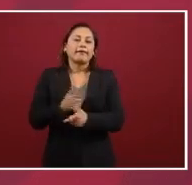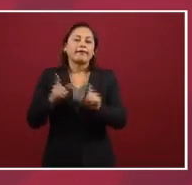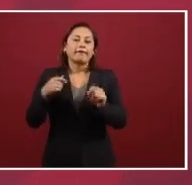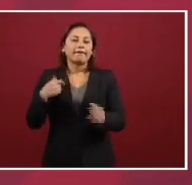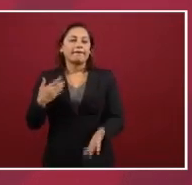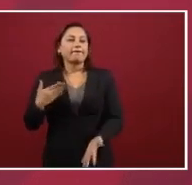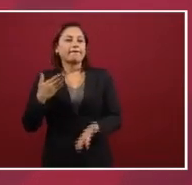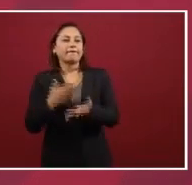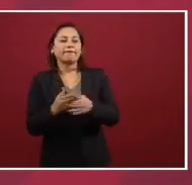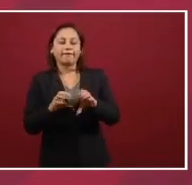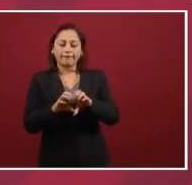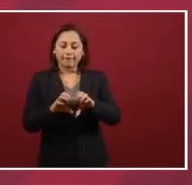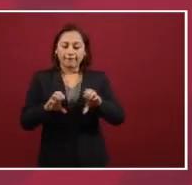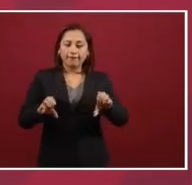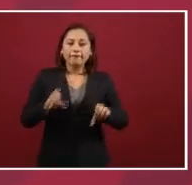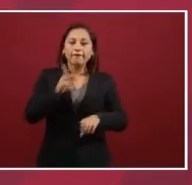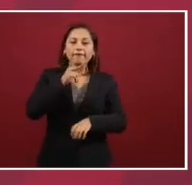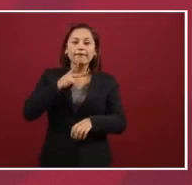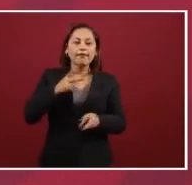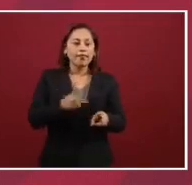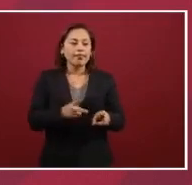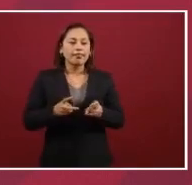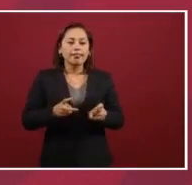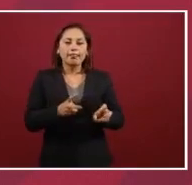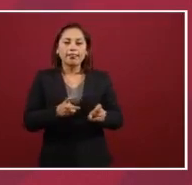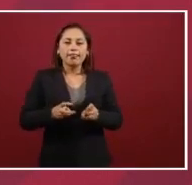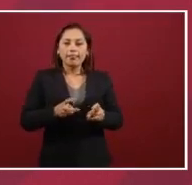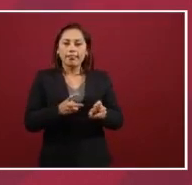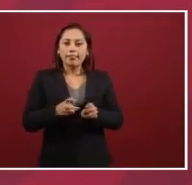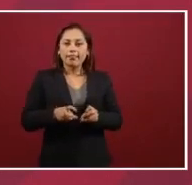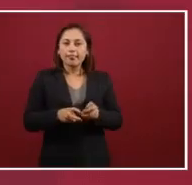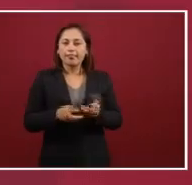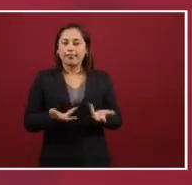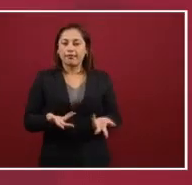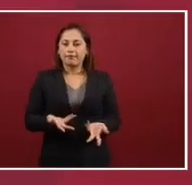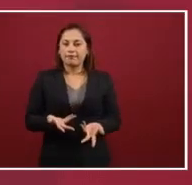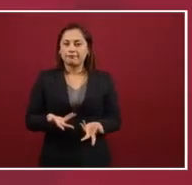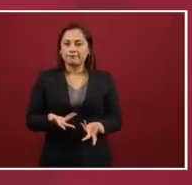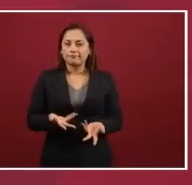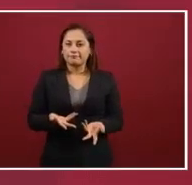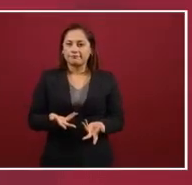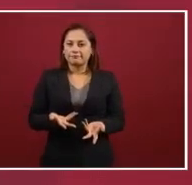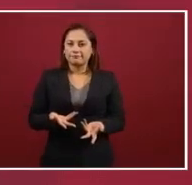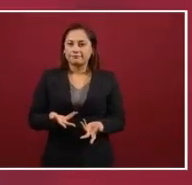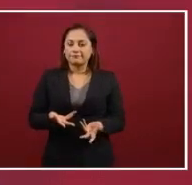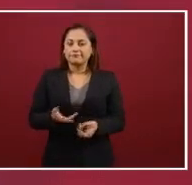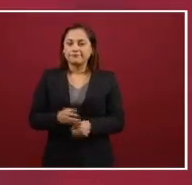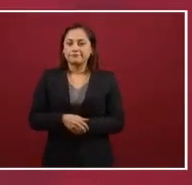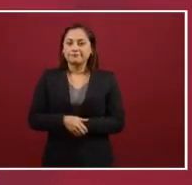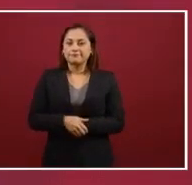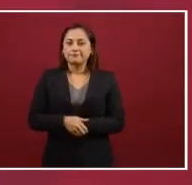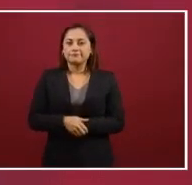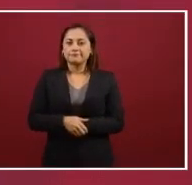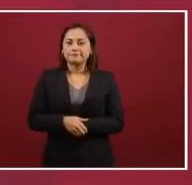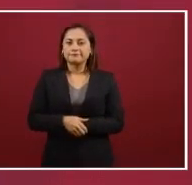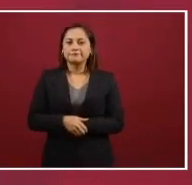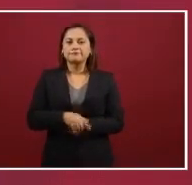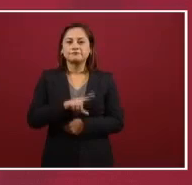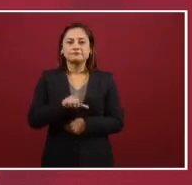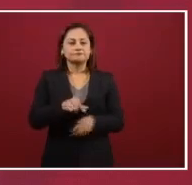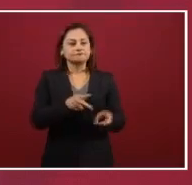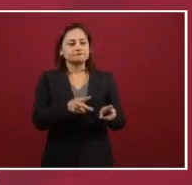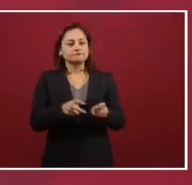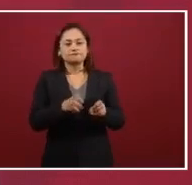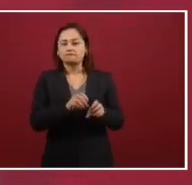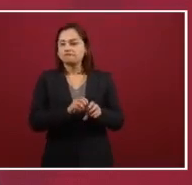voy a sacar gasolina de un ducto con una toma